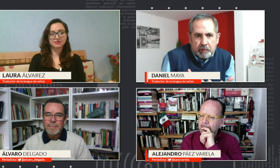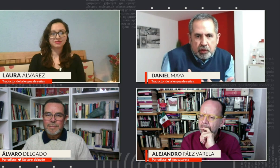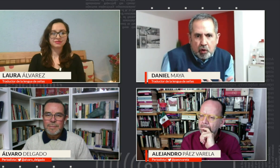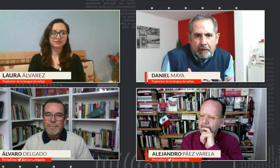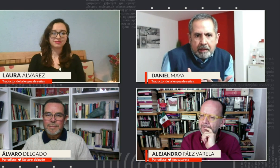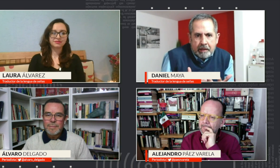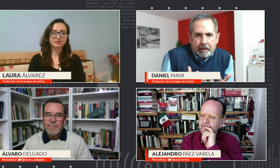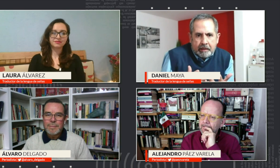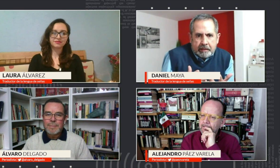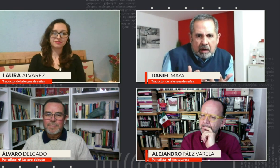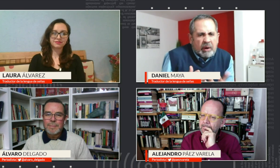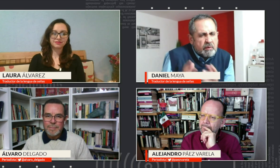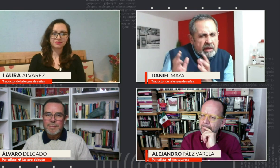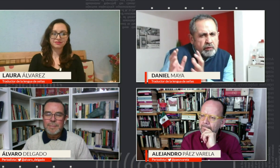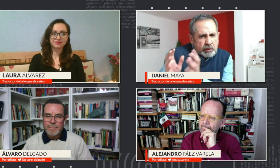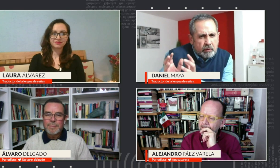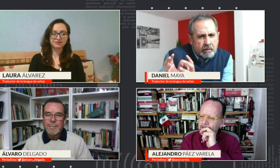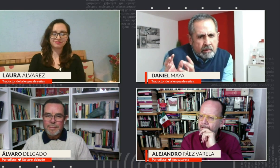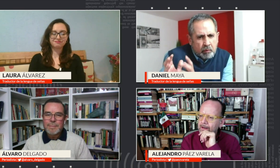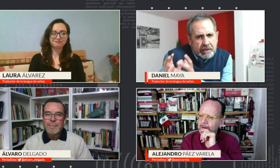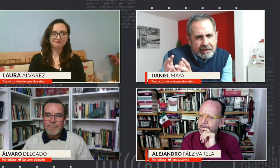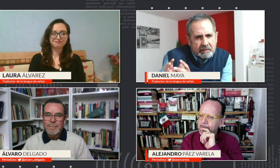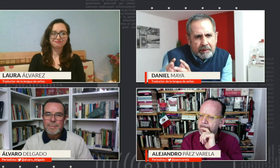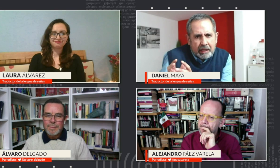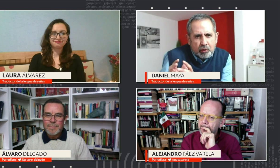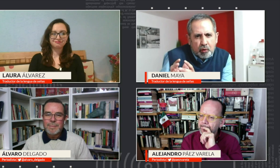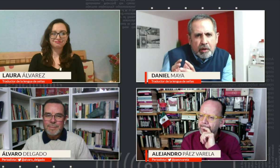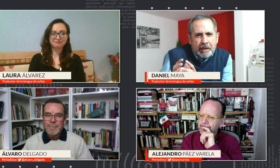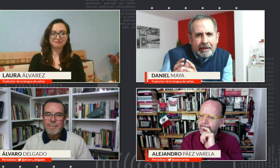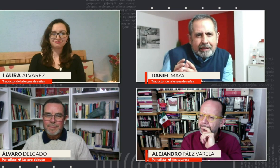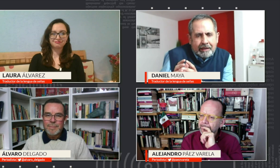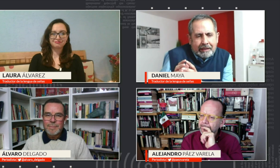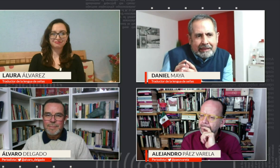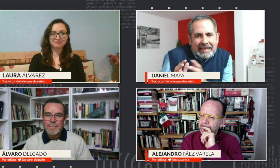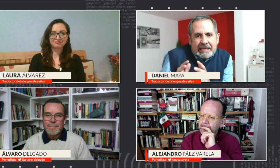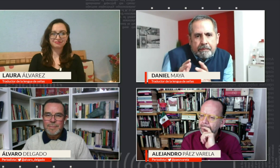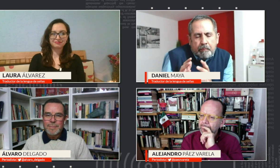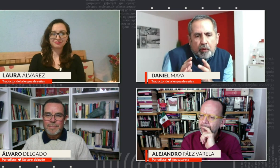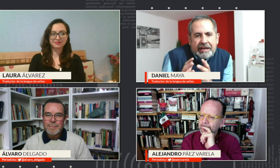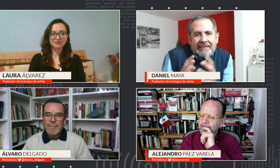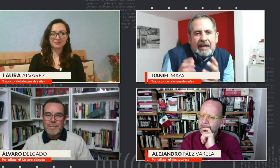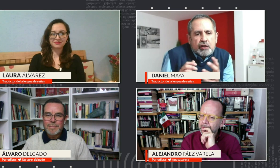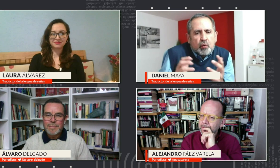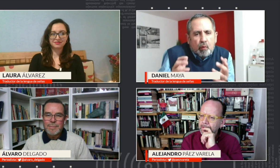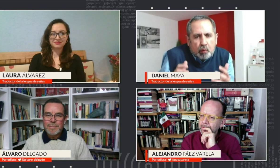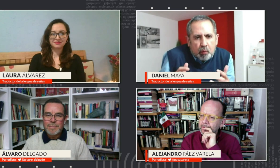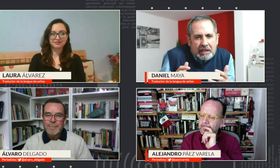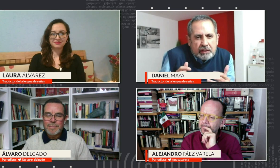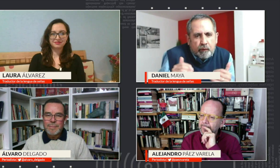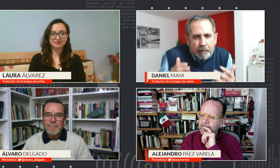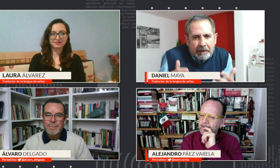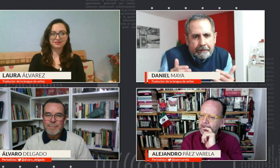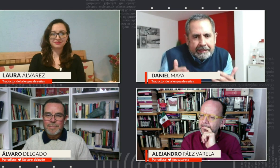habláramos el mismo idioma, y aunque hay una asociación mundial de Esperanto, nadie podría dejar